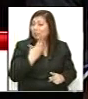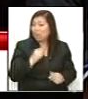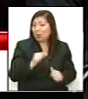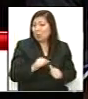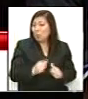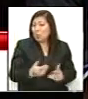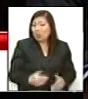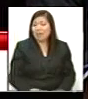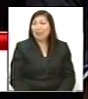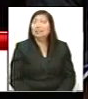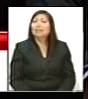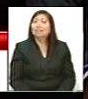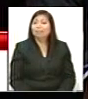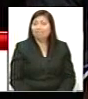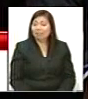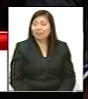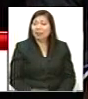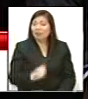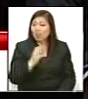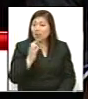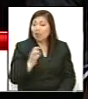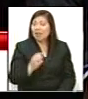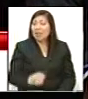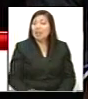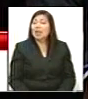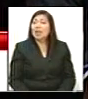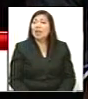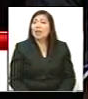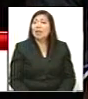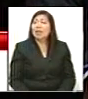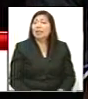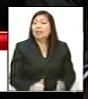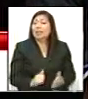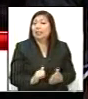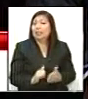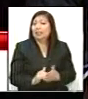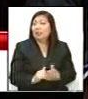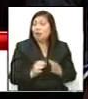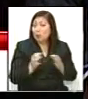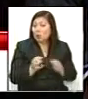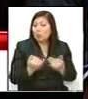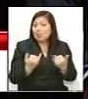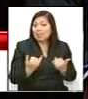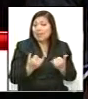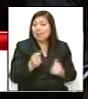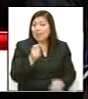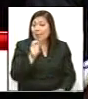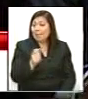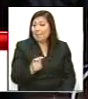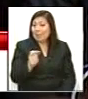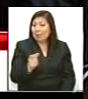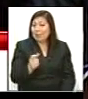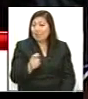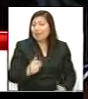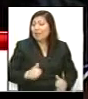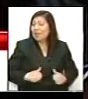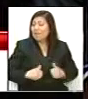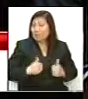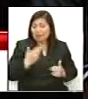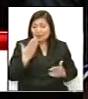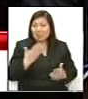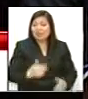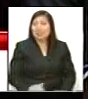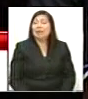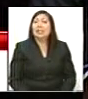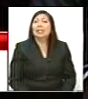recordación. Entonces, yo creo que es justo que esta persona que está viva sepa